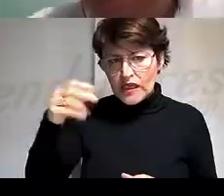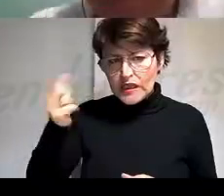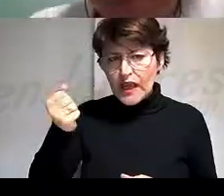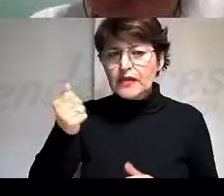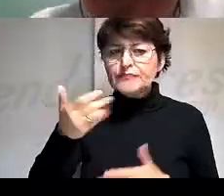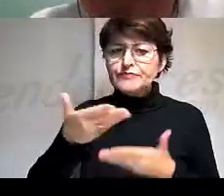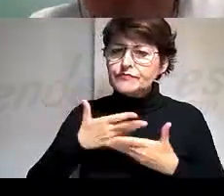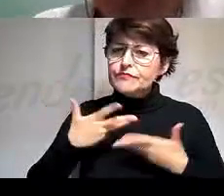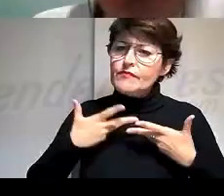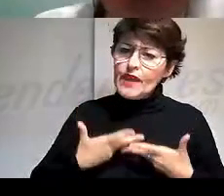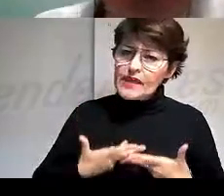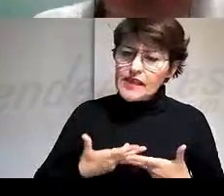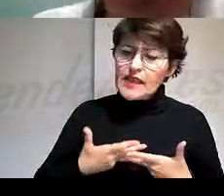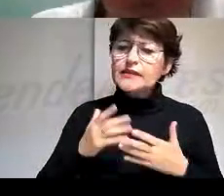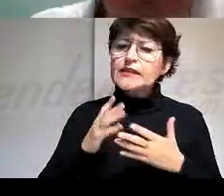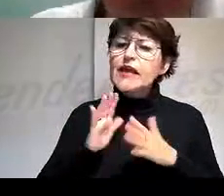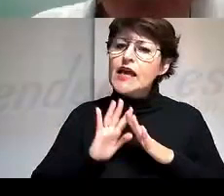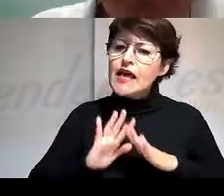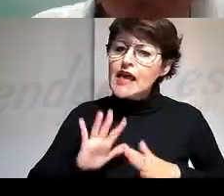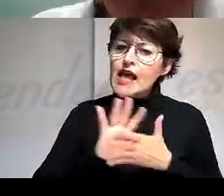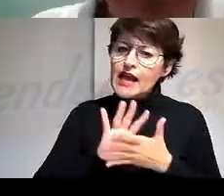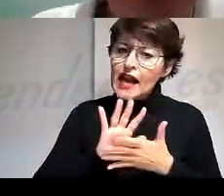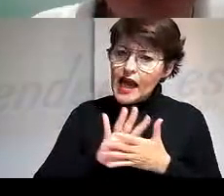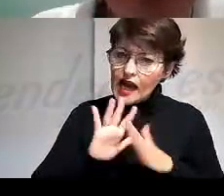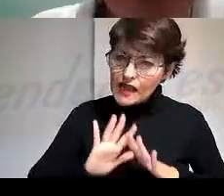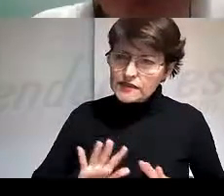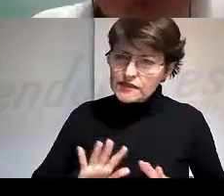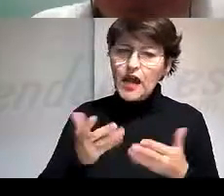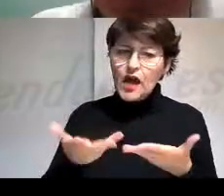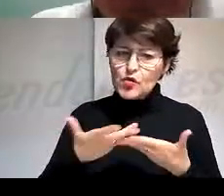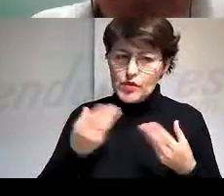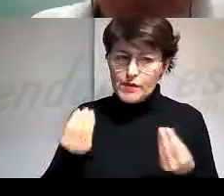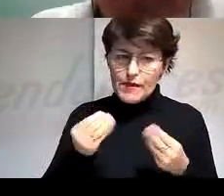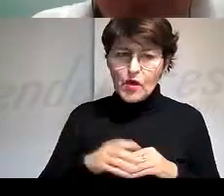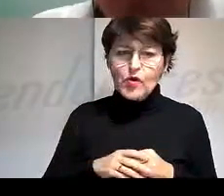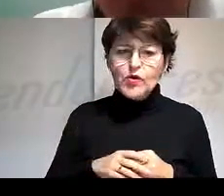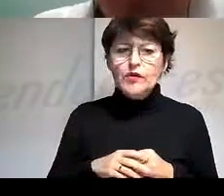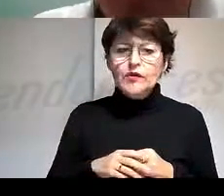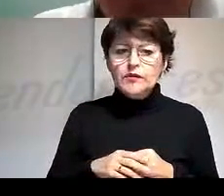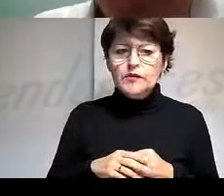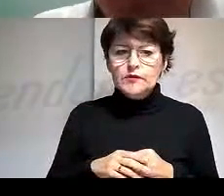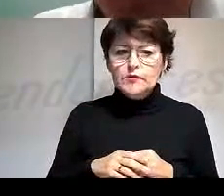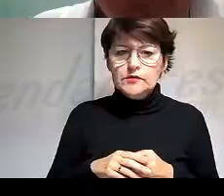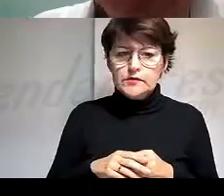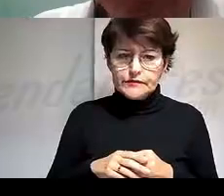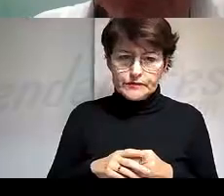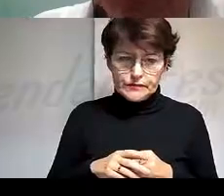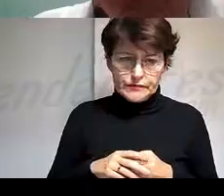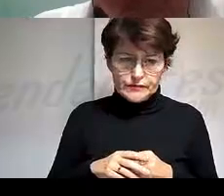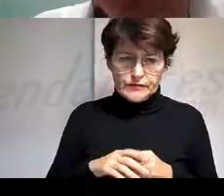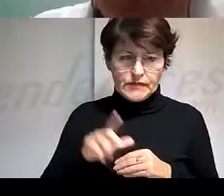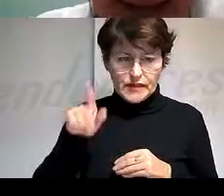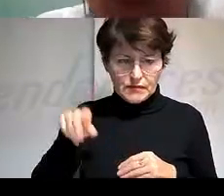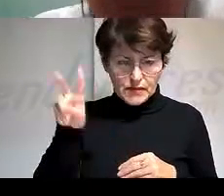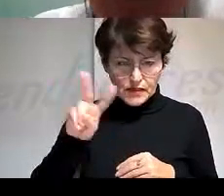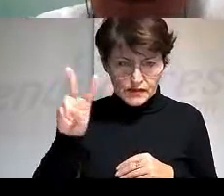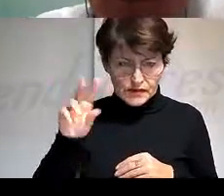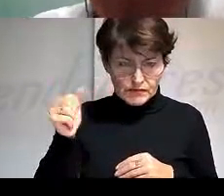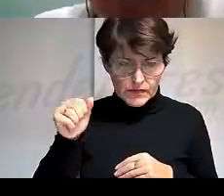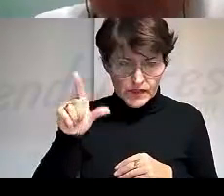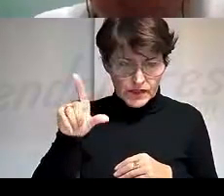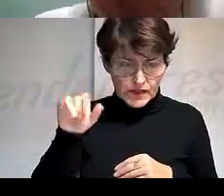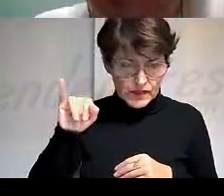sedante, relajante, que nos puede venir fenomenal. Tenemos la valina, la isoleucina, la leucina,